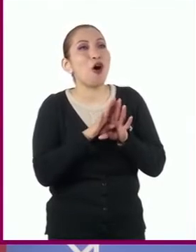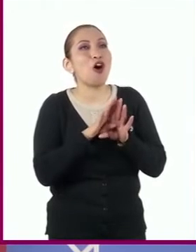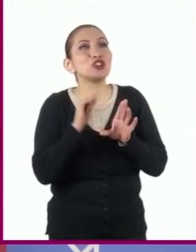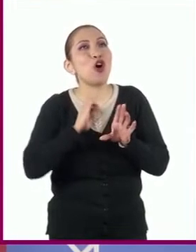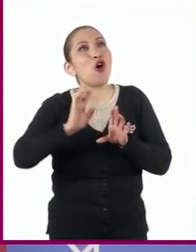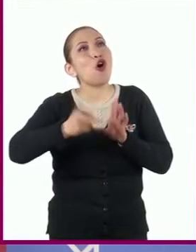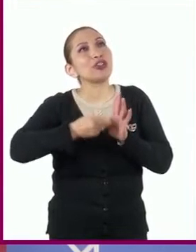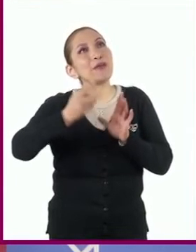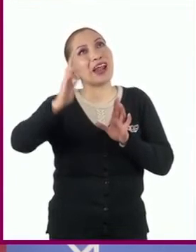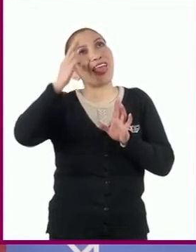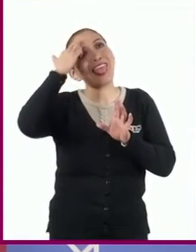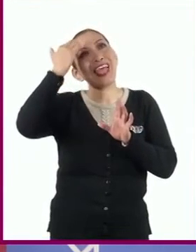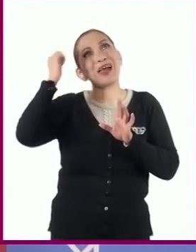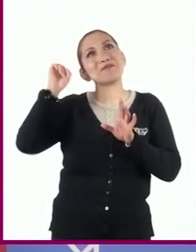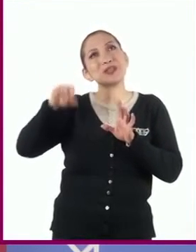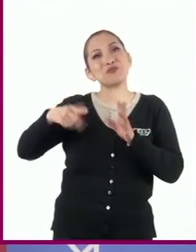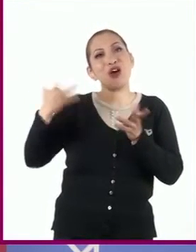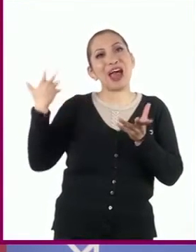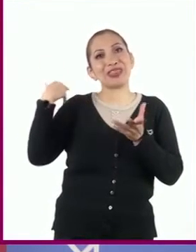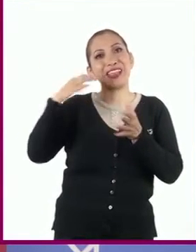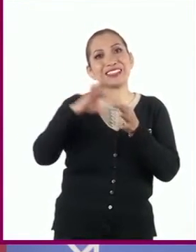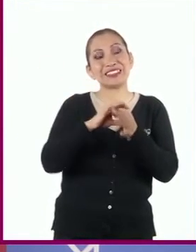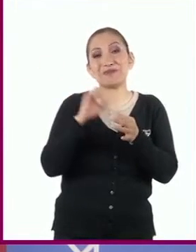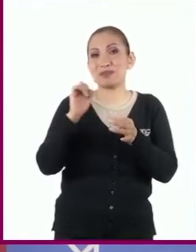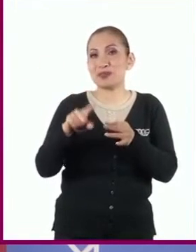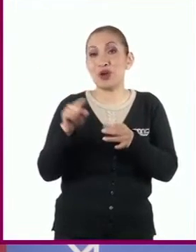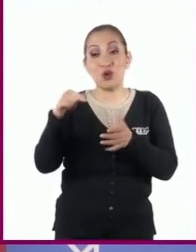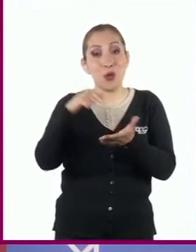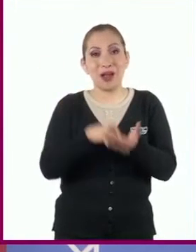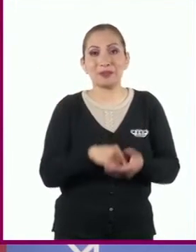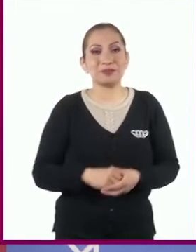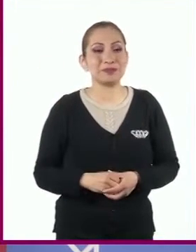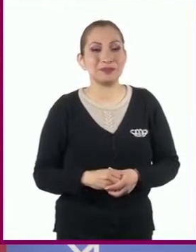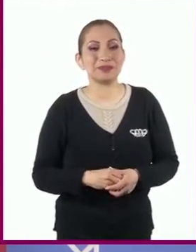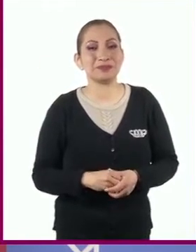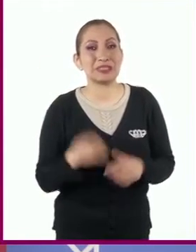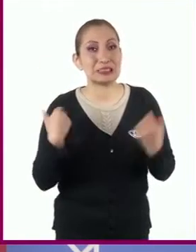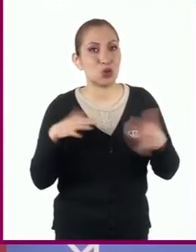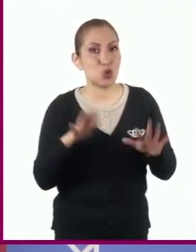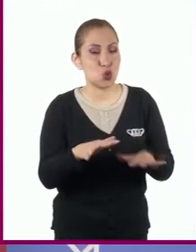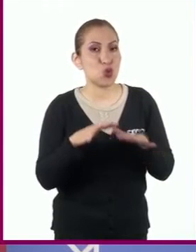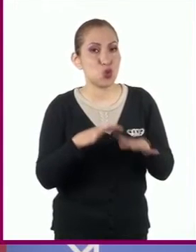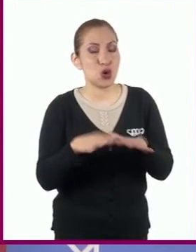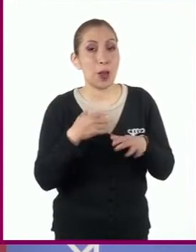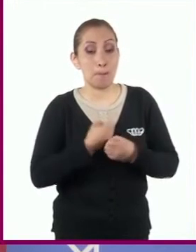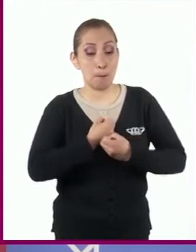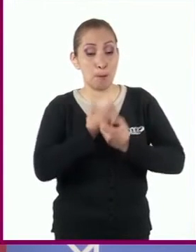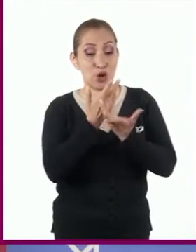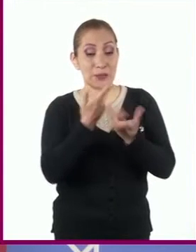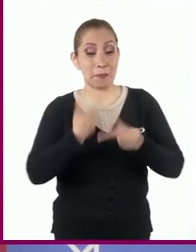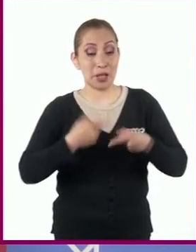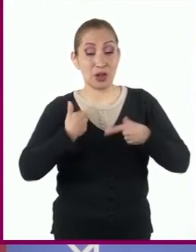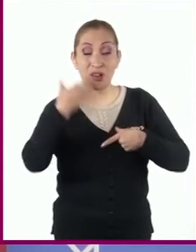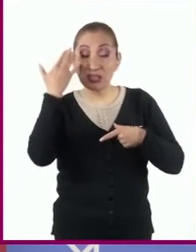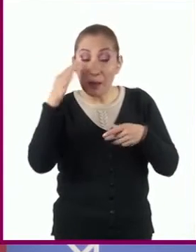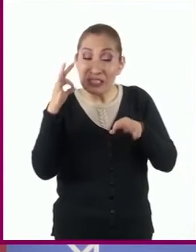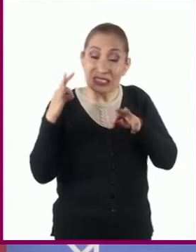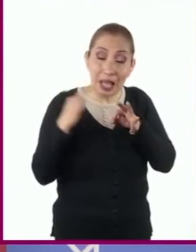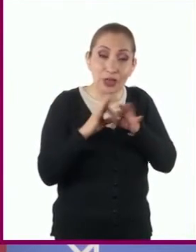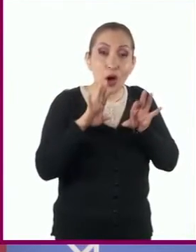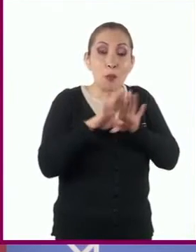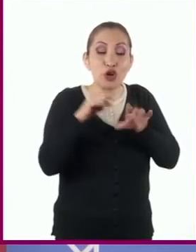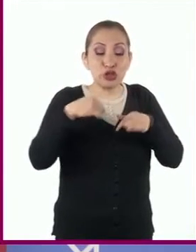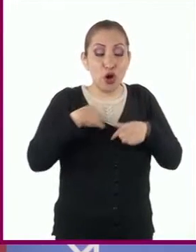hubiera vuelto a estar en ese momento y en ese lugar. Qué impresión que el poeta sepa exactamente cómo